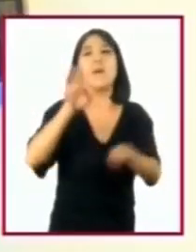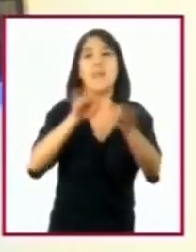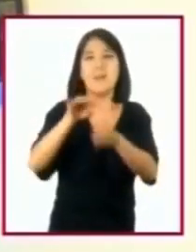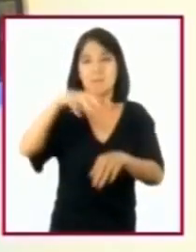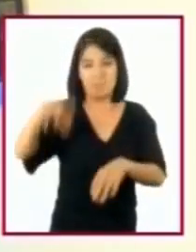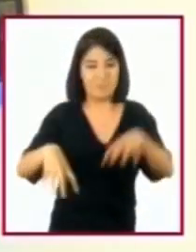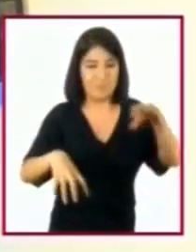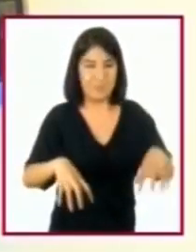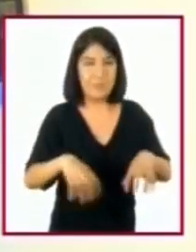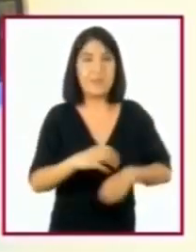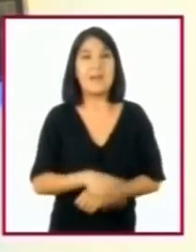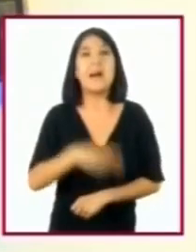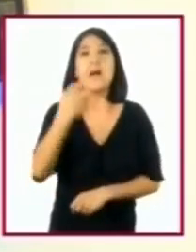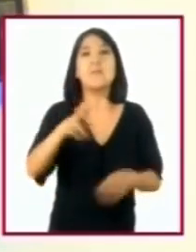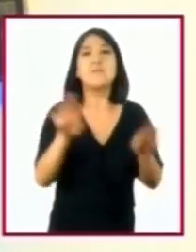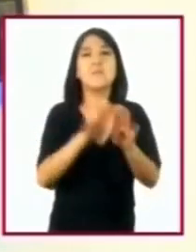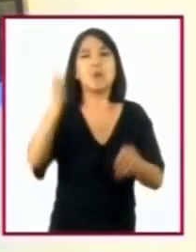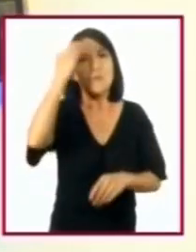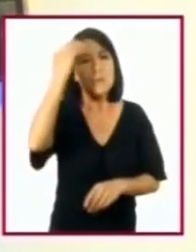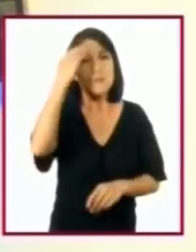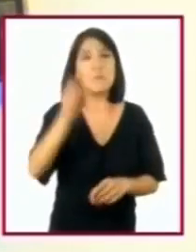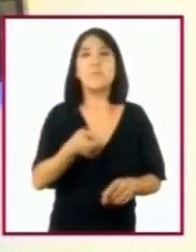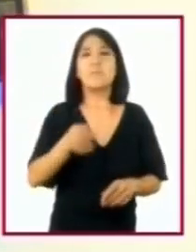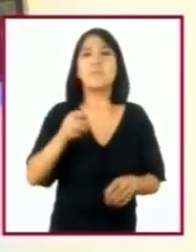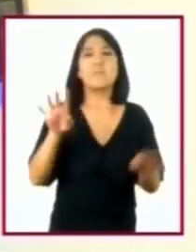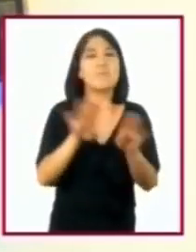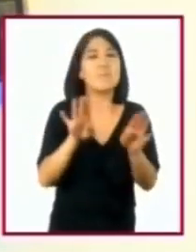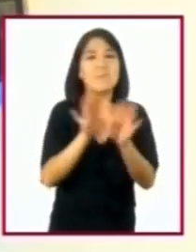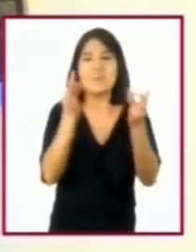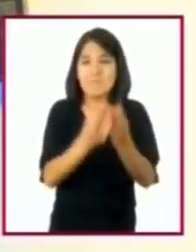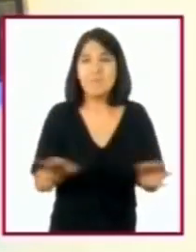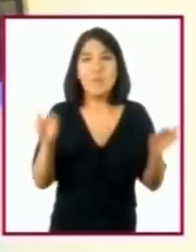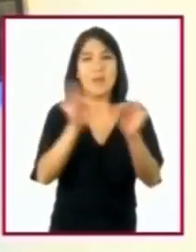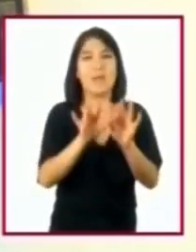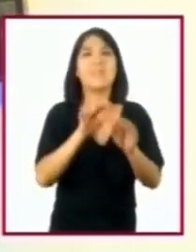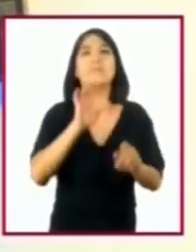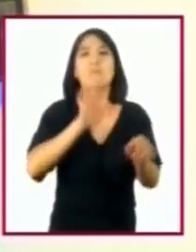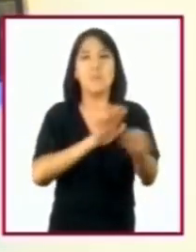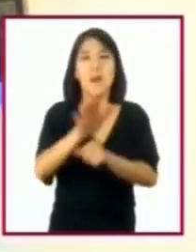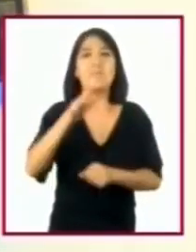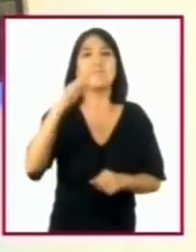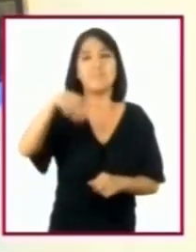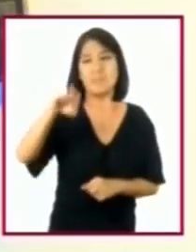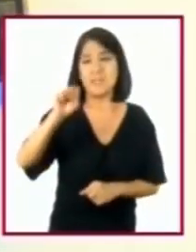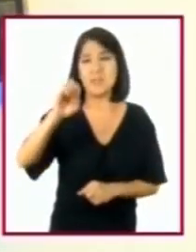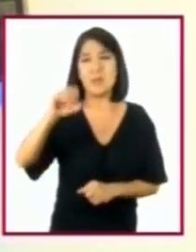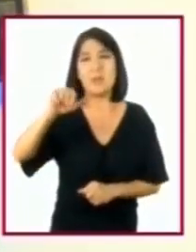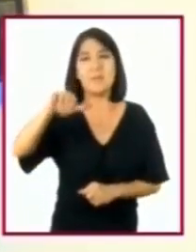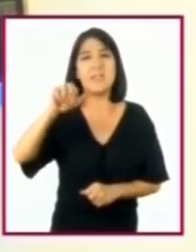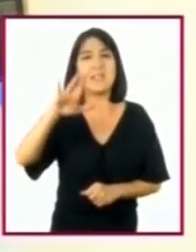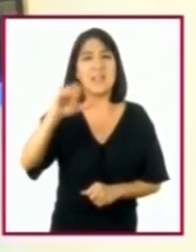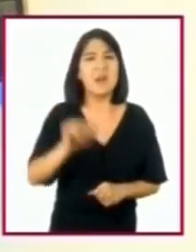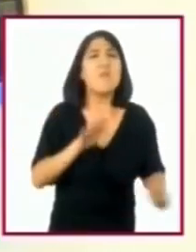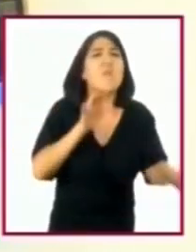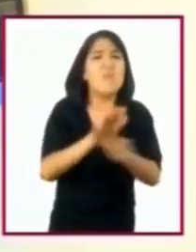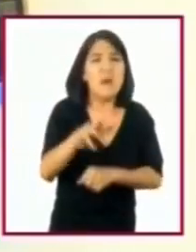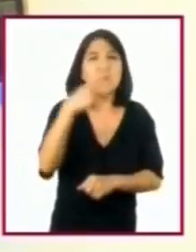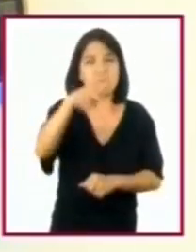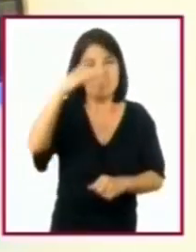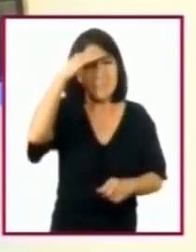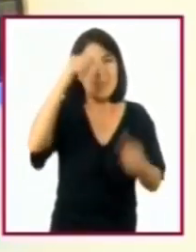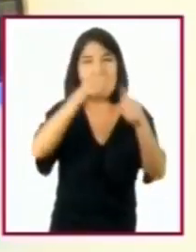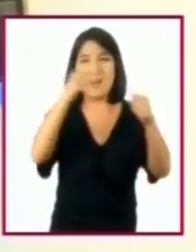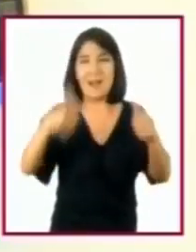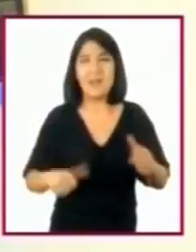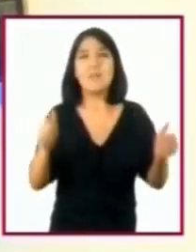hora de conocer las principales expresiones culturales mesoamericanas. ¿Qué disciplinas relacionadas con el arte crees que